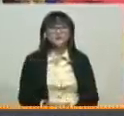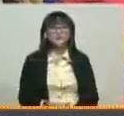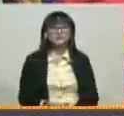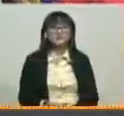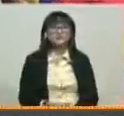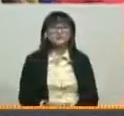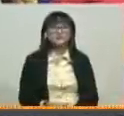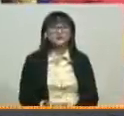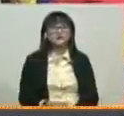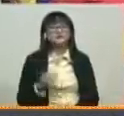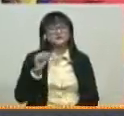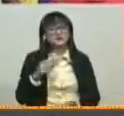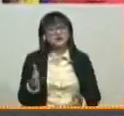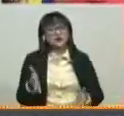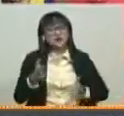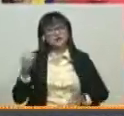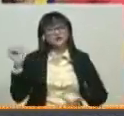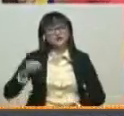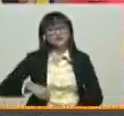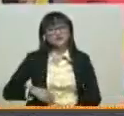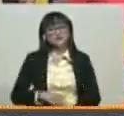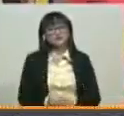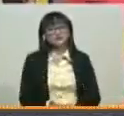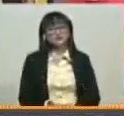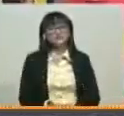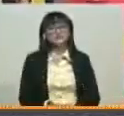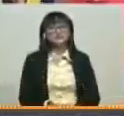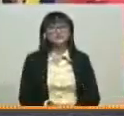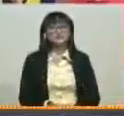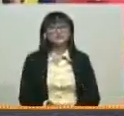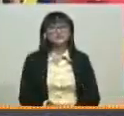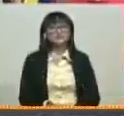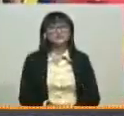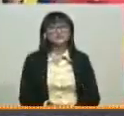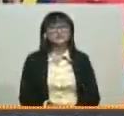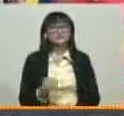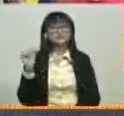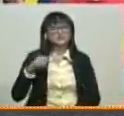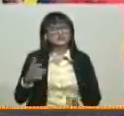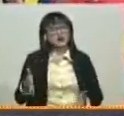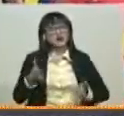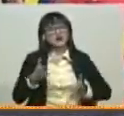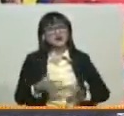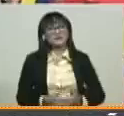Vamos a ganar, sí que sí. Sí que sí, vamos a ganar.